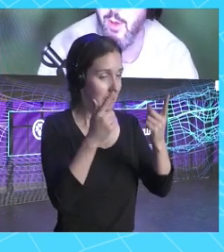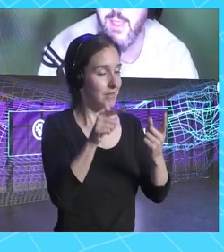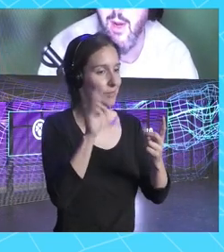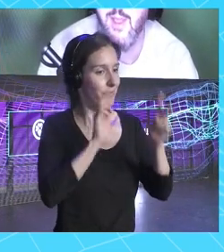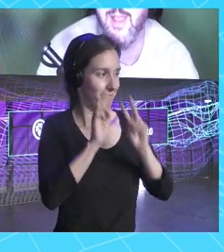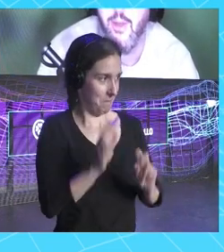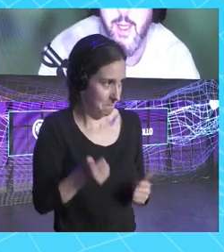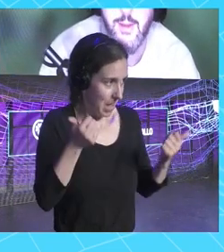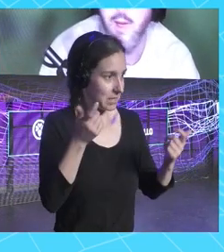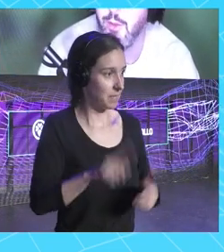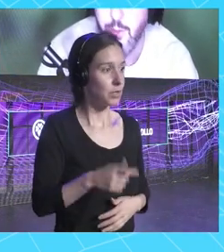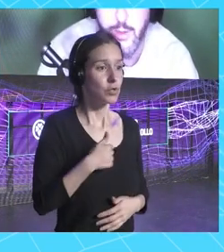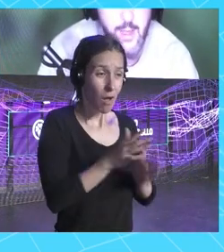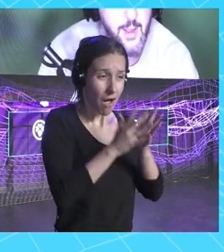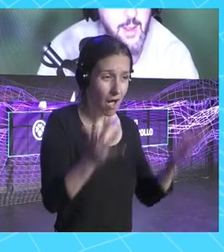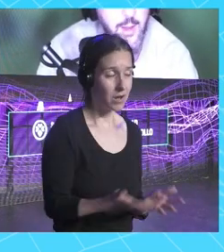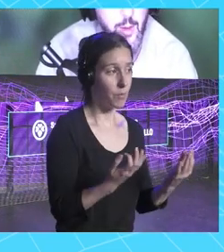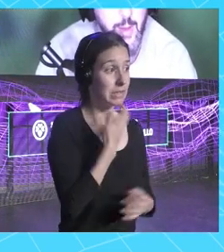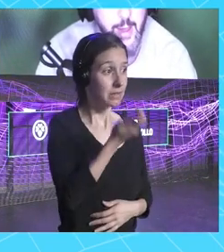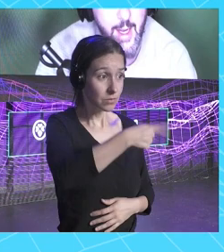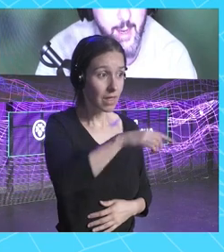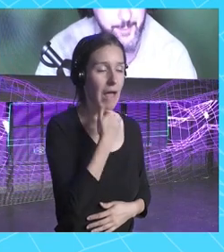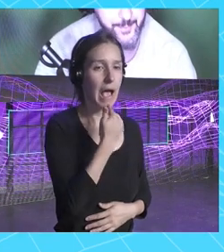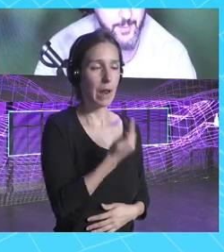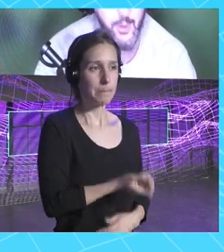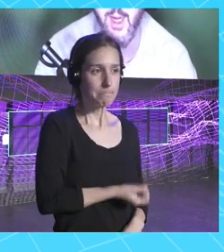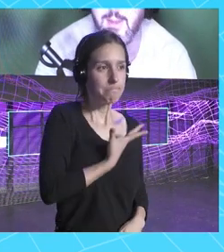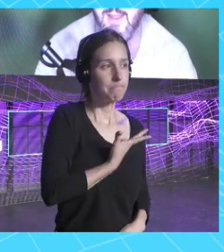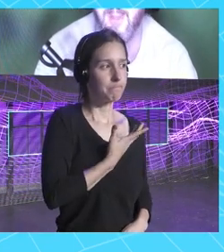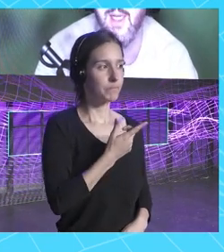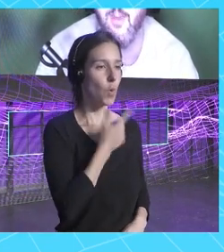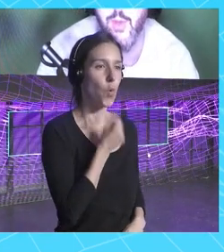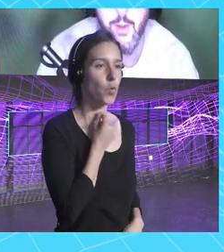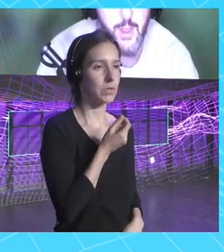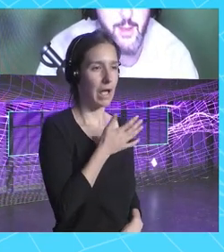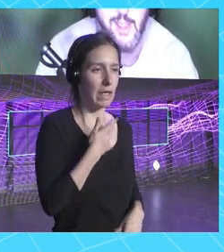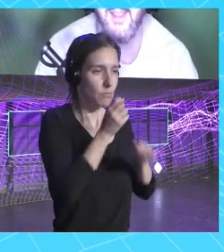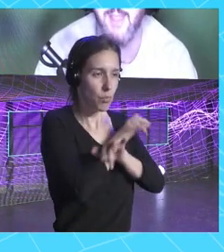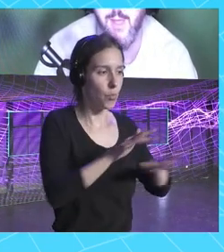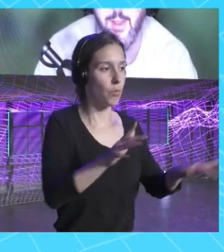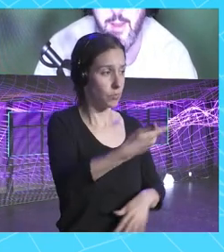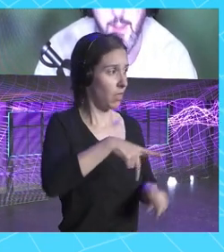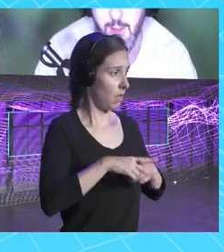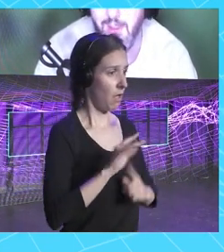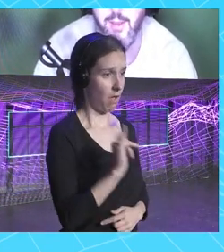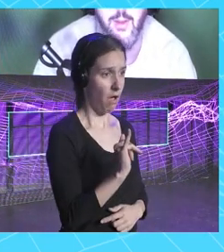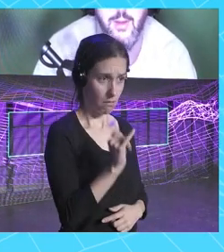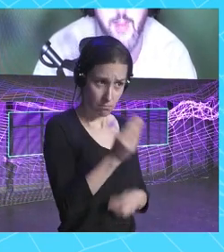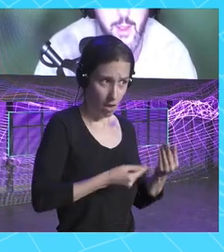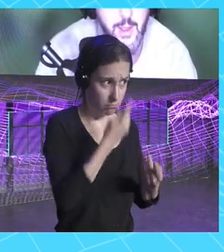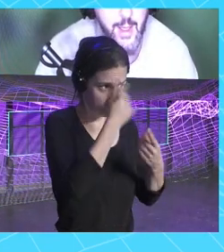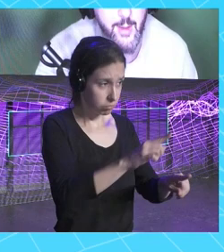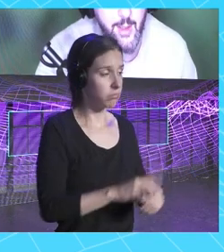si algo es apasiona si algo os gusta Si algo de verdad lo queréis transmitir al mundo tenéis las herramientas hacerlo